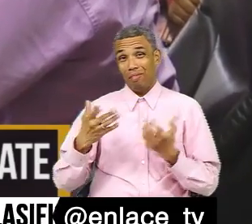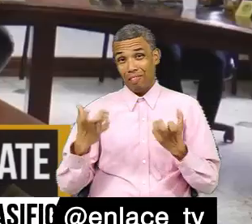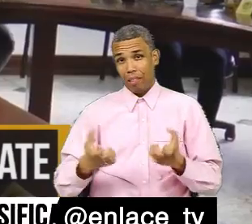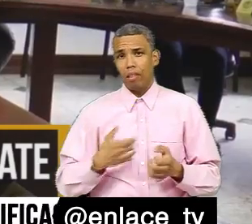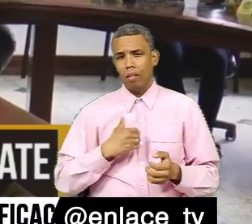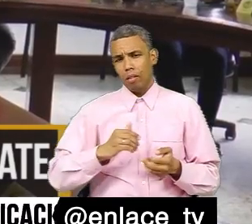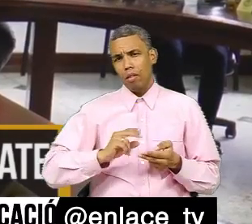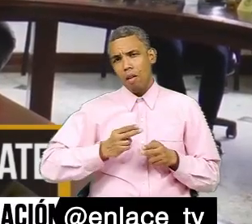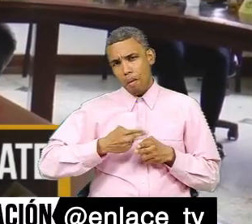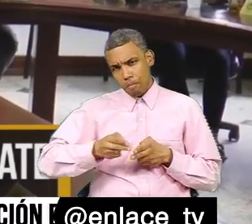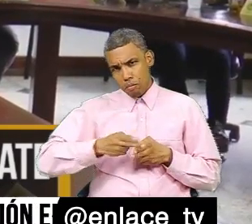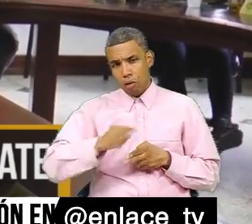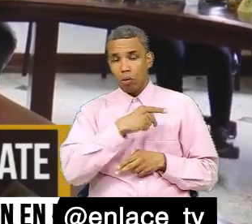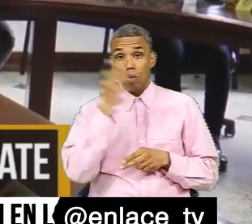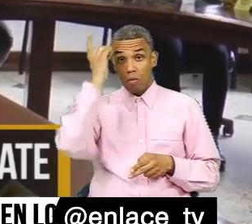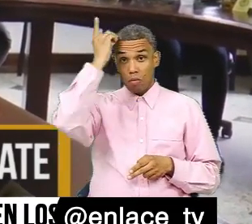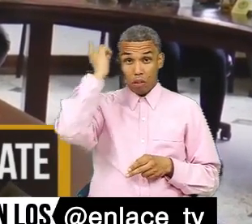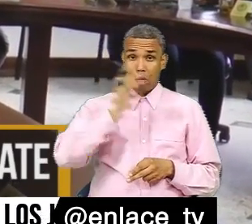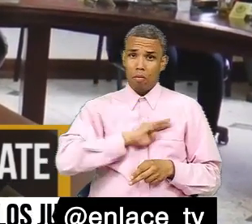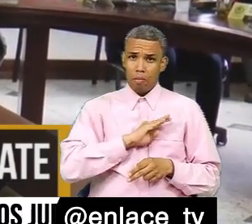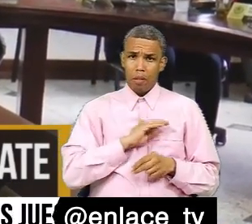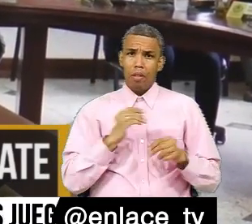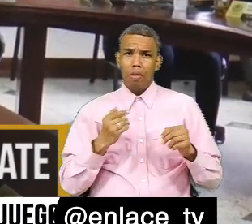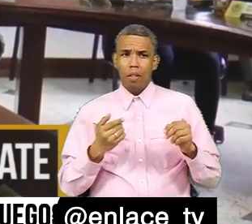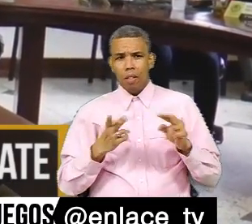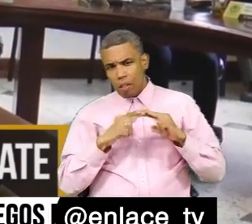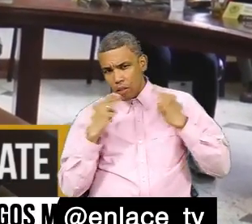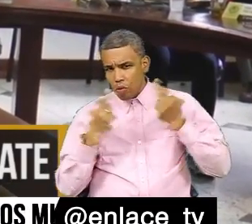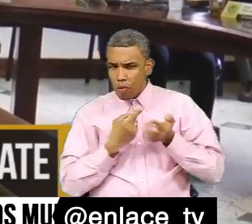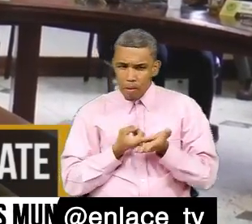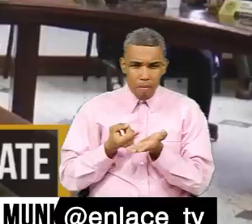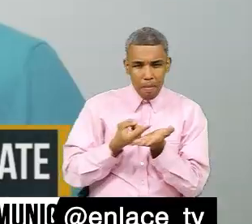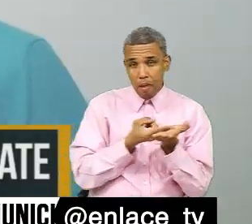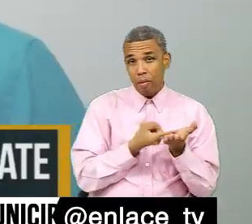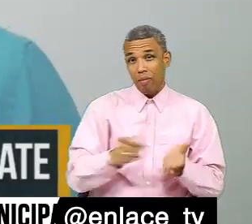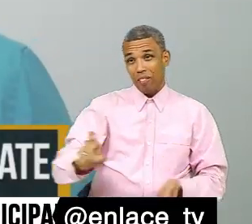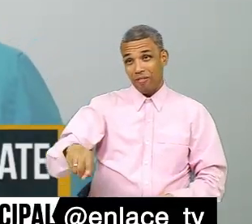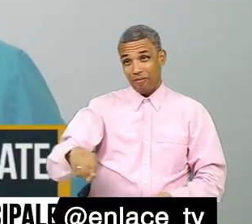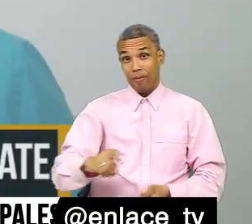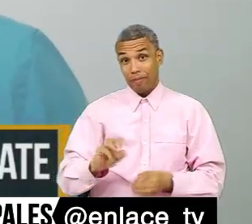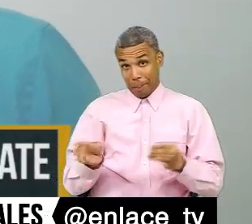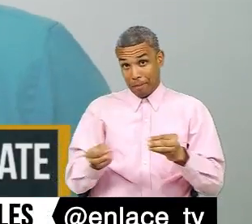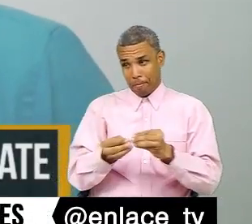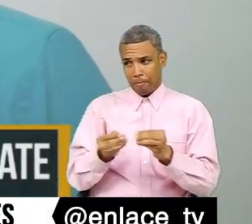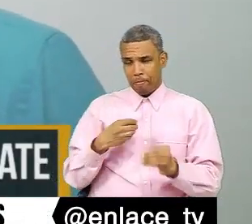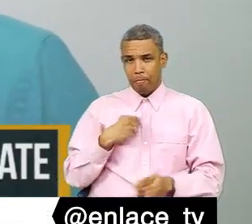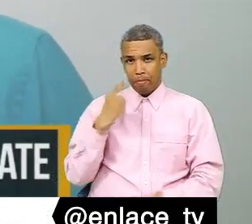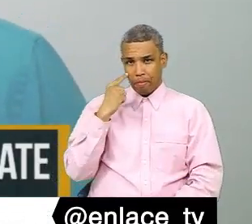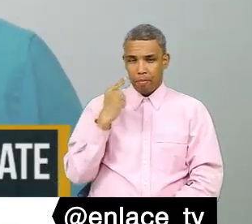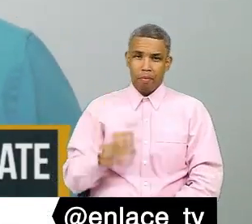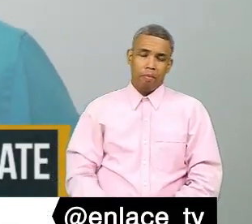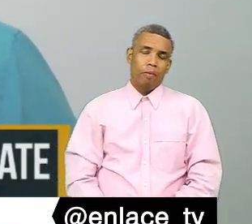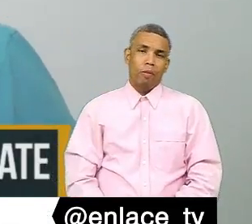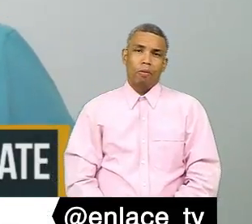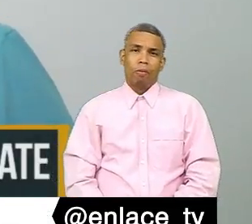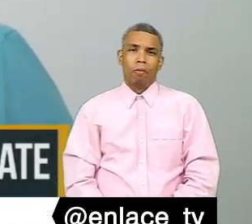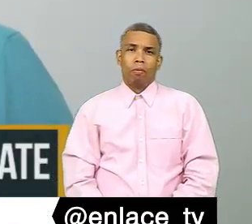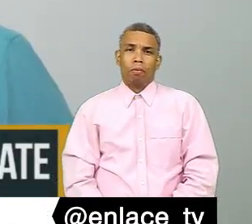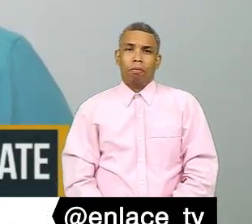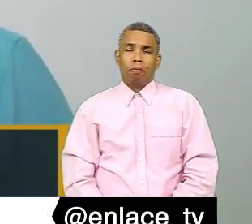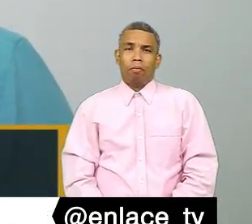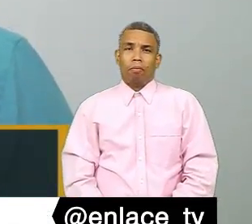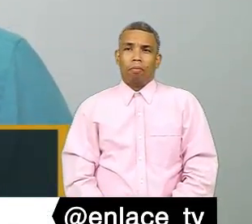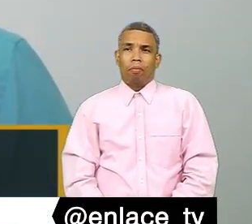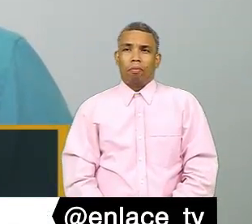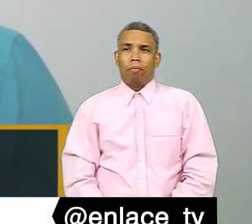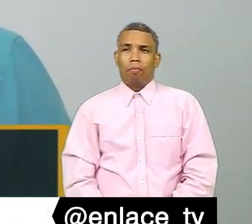los barranqueños para discutir temas de interés para los habitantes de esta ciudad. Bueno, hasta el momento el gobierno municipal en cabeza del doctor